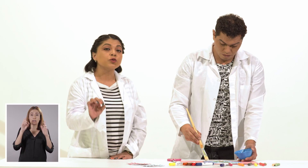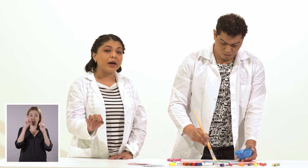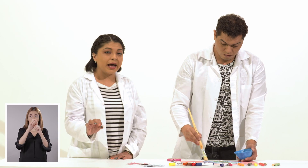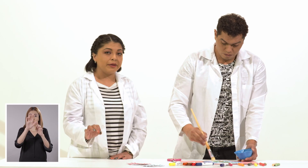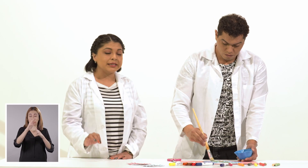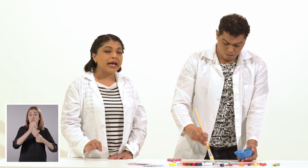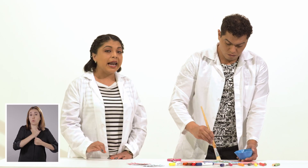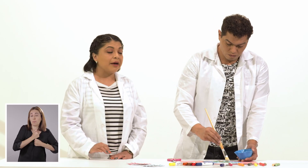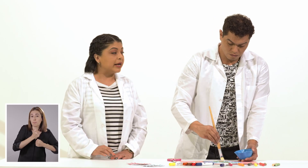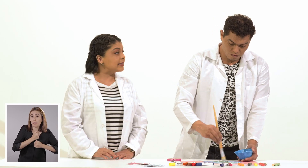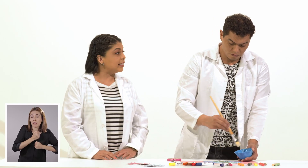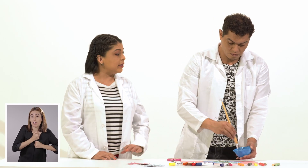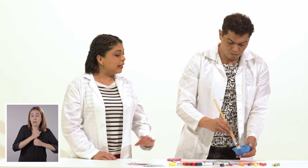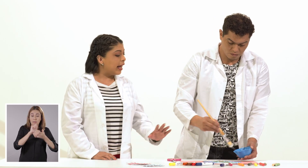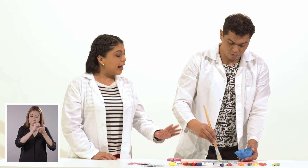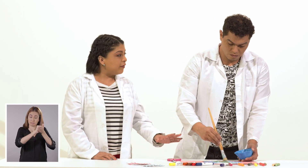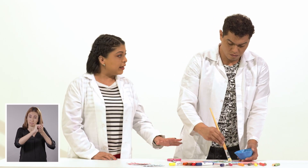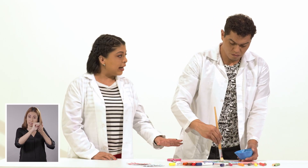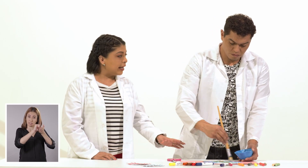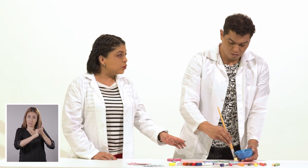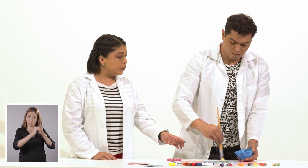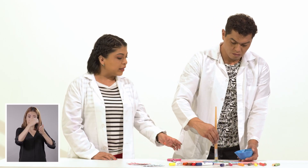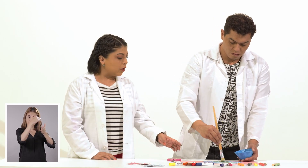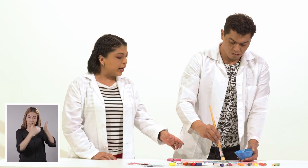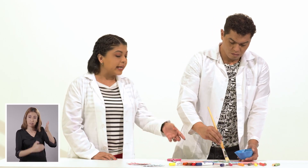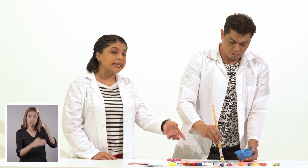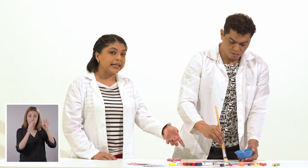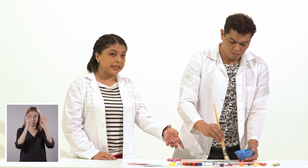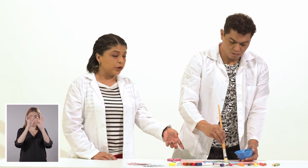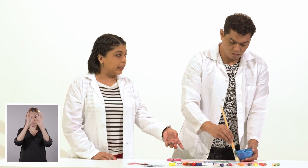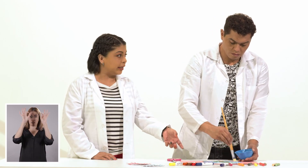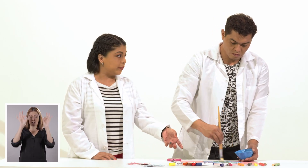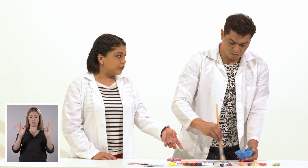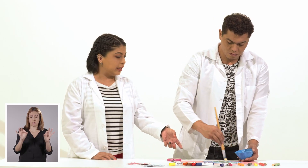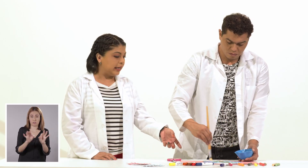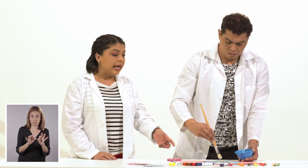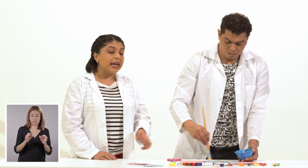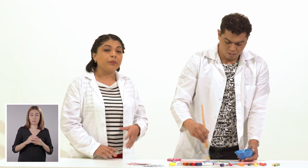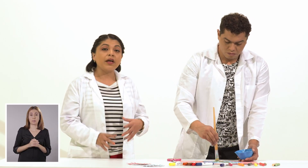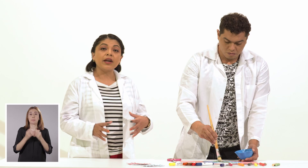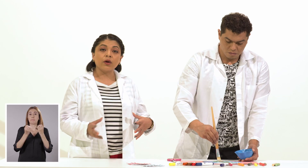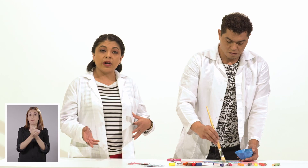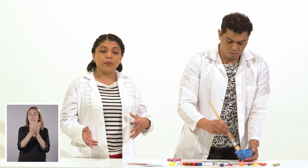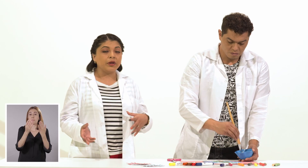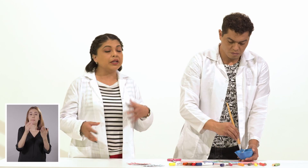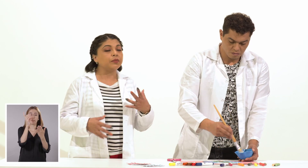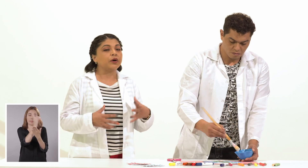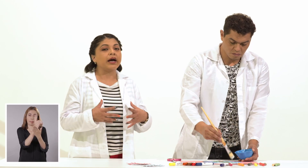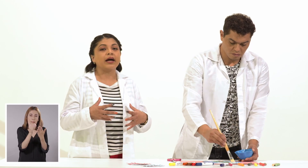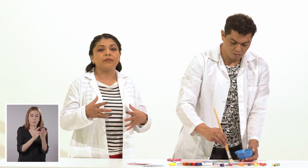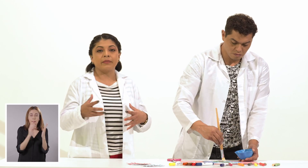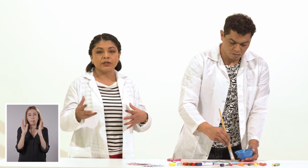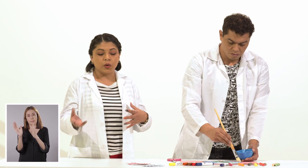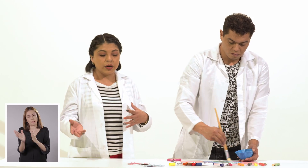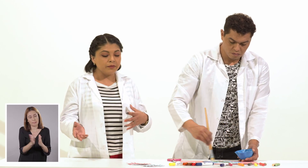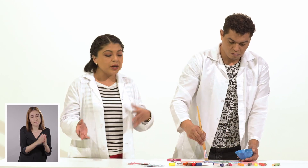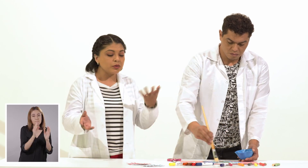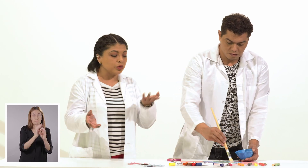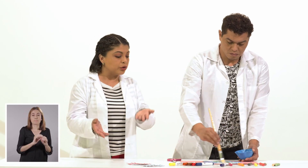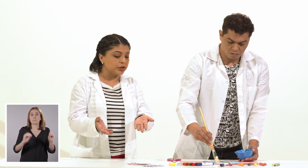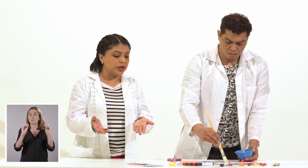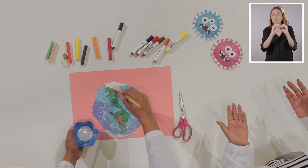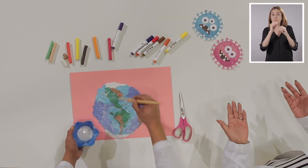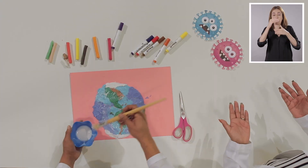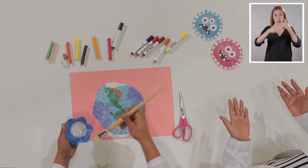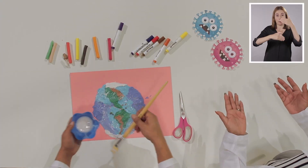definición con sus palabras la van a escribir al final en su bitácora, en este registro que tenemos aquí. Le pueden decorar, pueden dibujar más